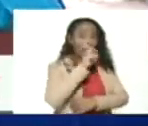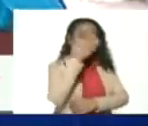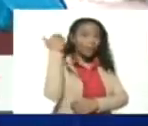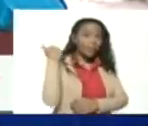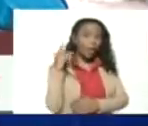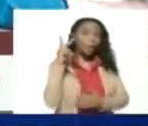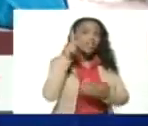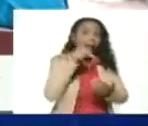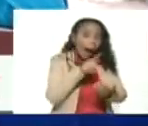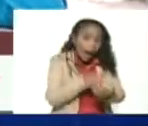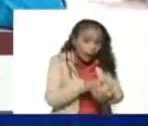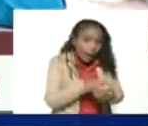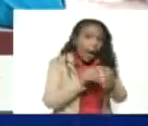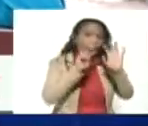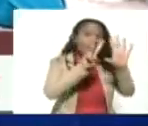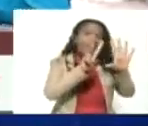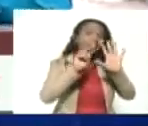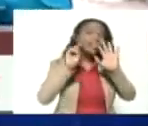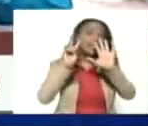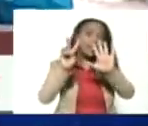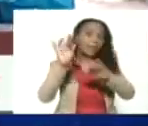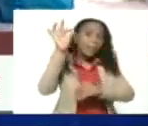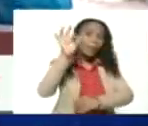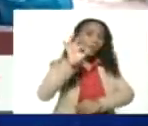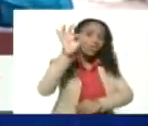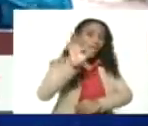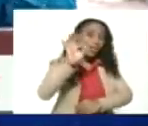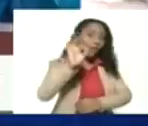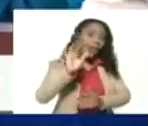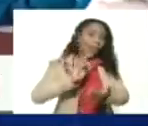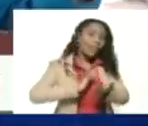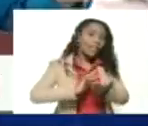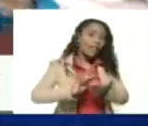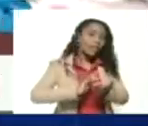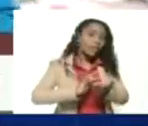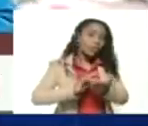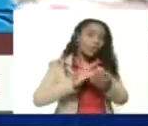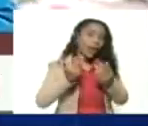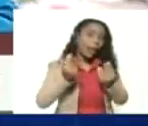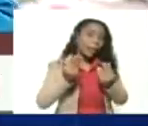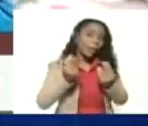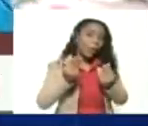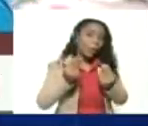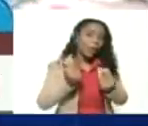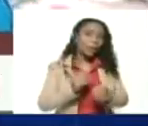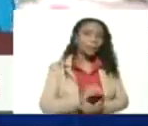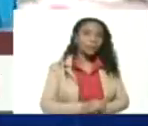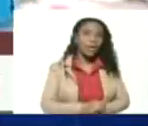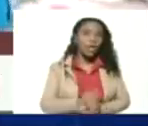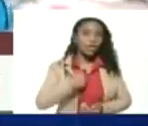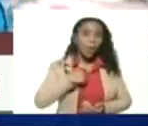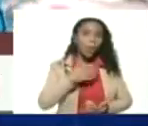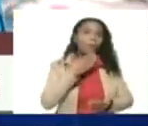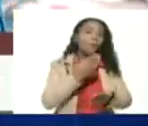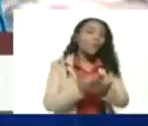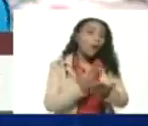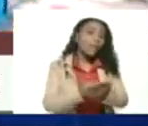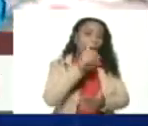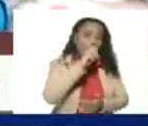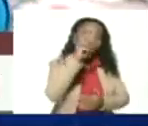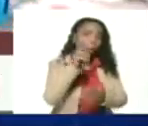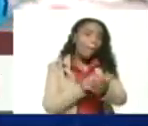llegar al 77% de la digitalización de la economía, yo propuse año